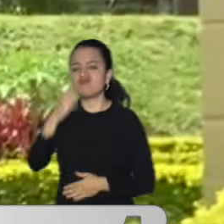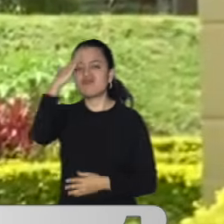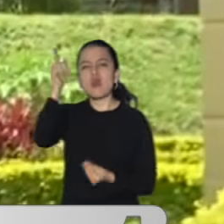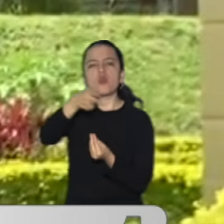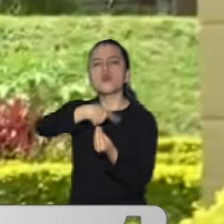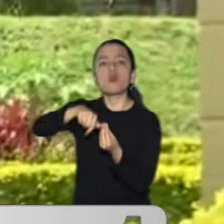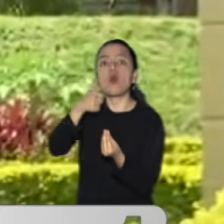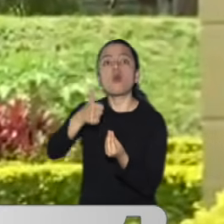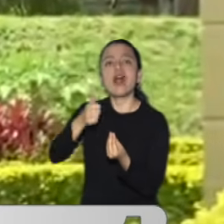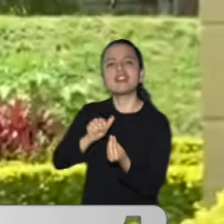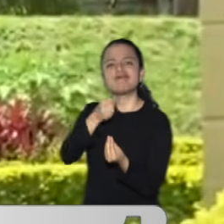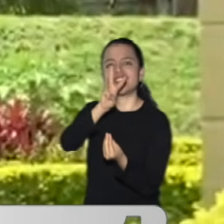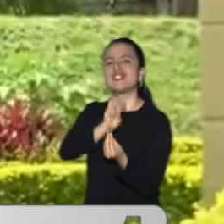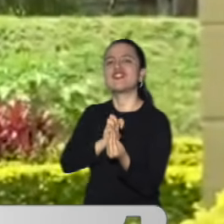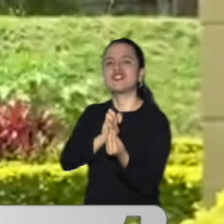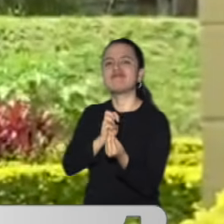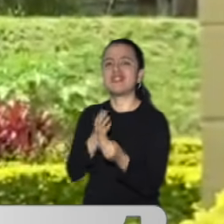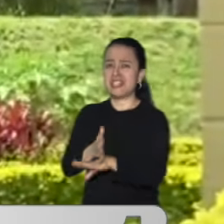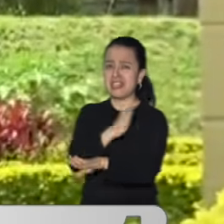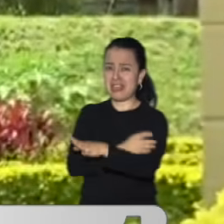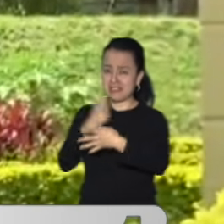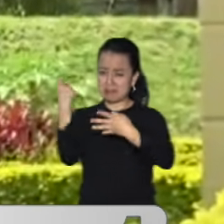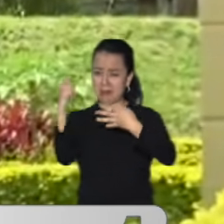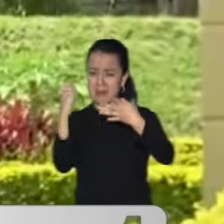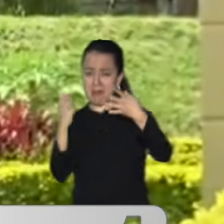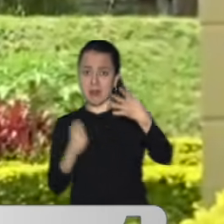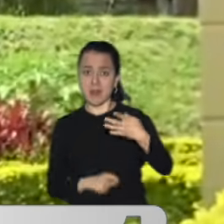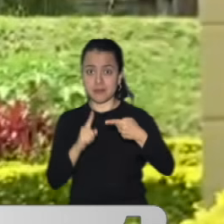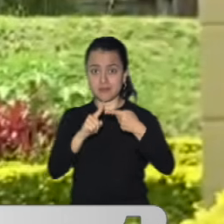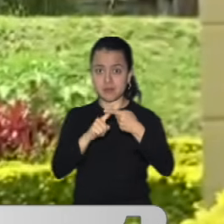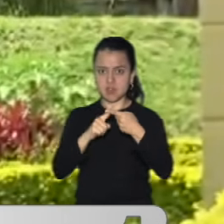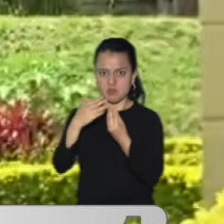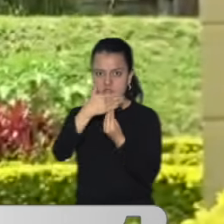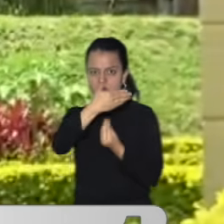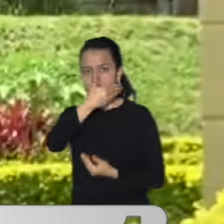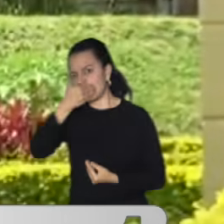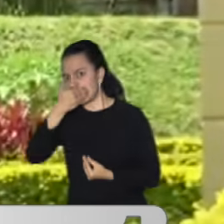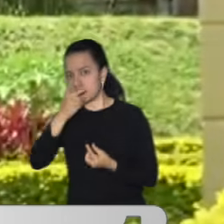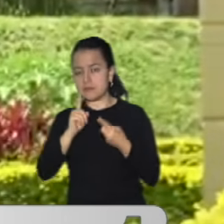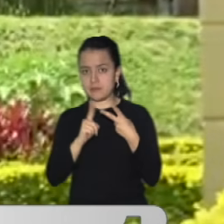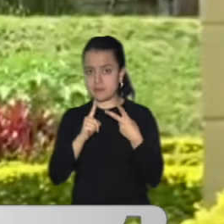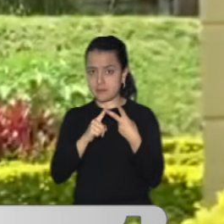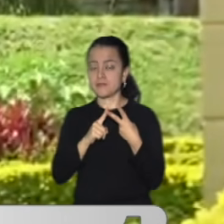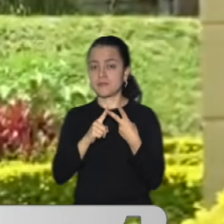de captura por los delitos de extorsión agravada y secuestro.